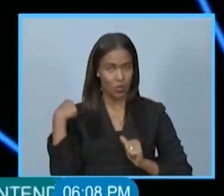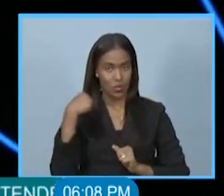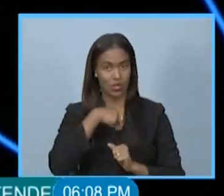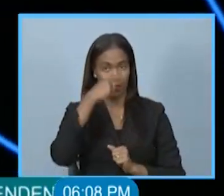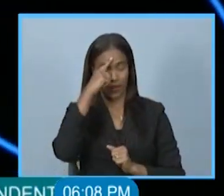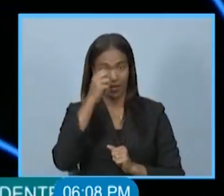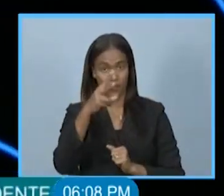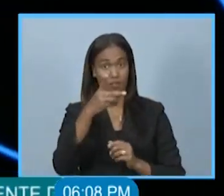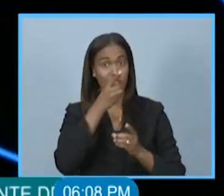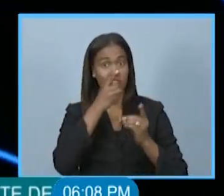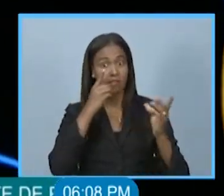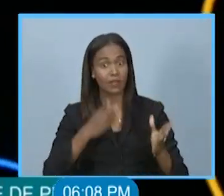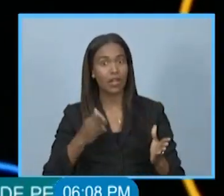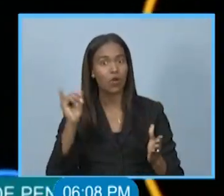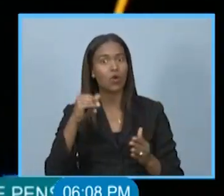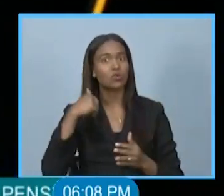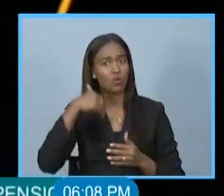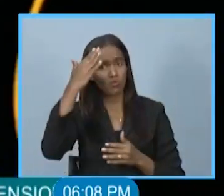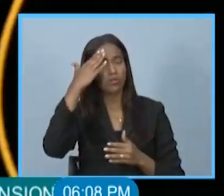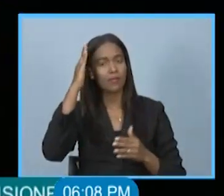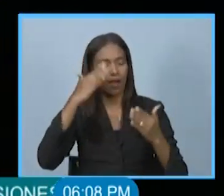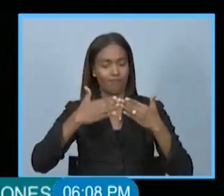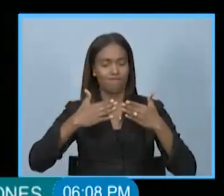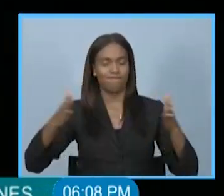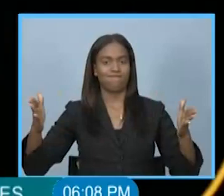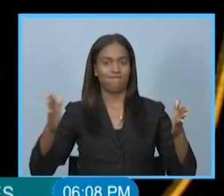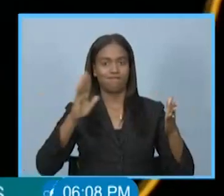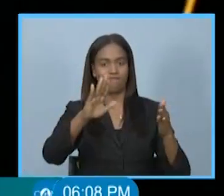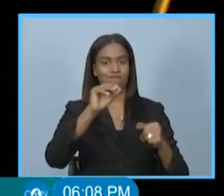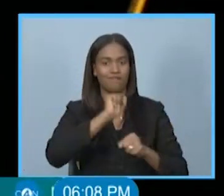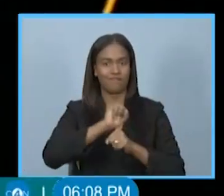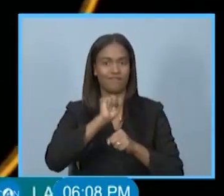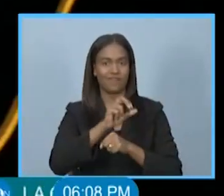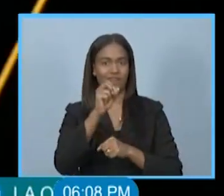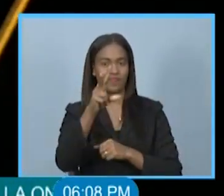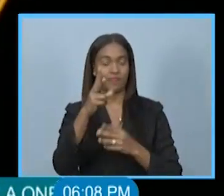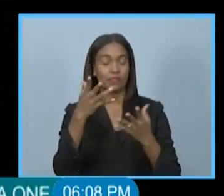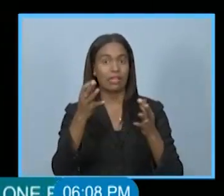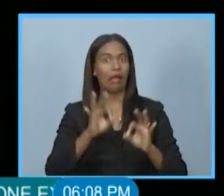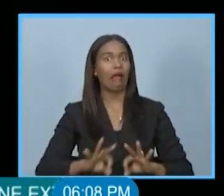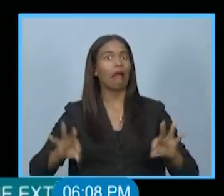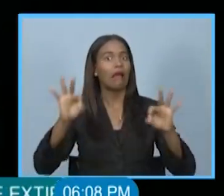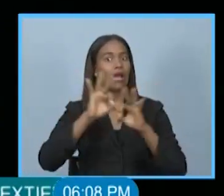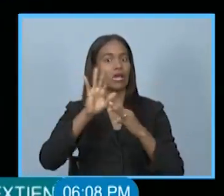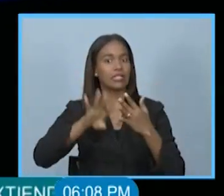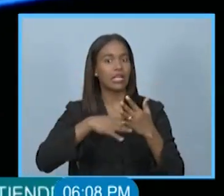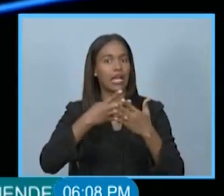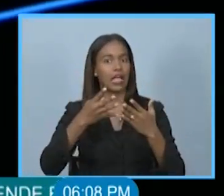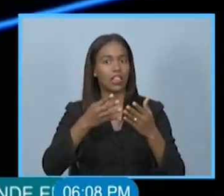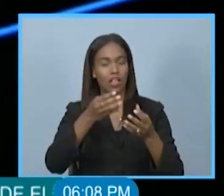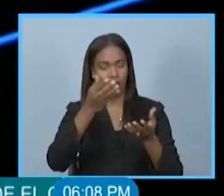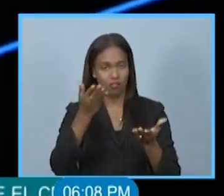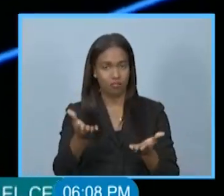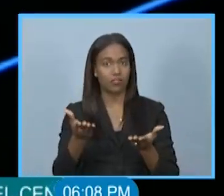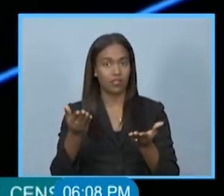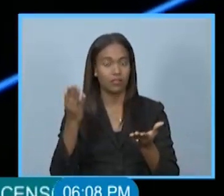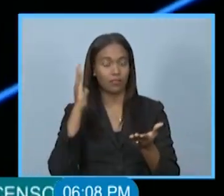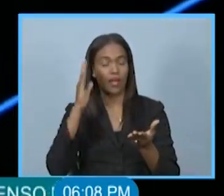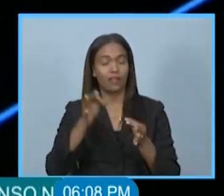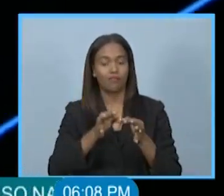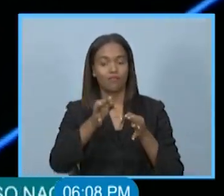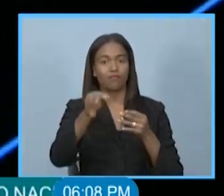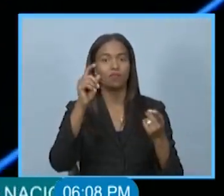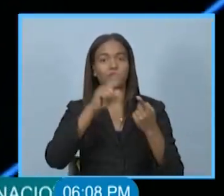la televisión dominicana y que yo sé que abrirá las puertas de su estudio de televisión con un interesante la agenda de transmisiones en vivo que se